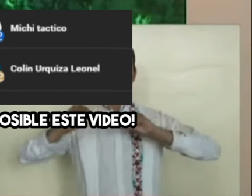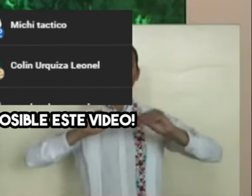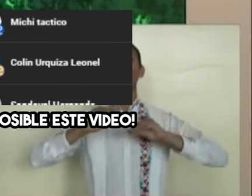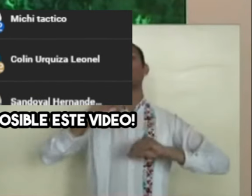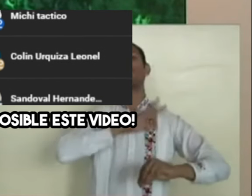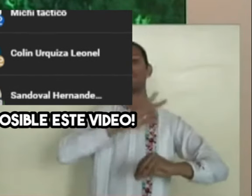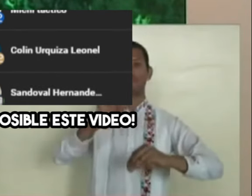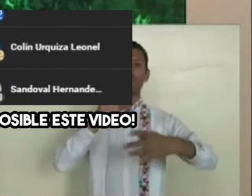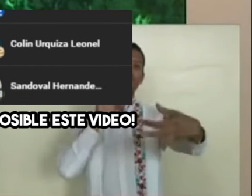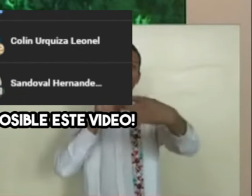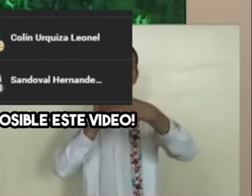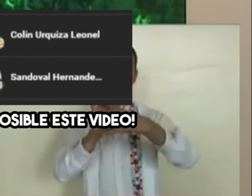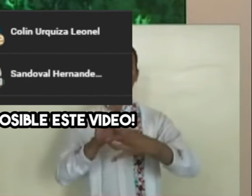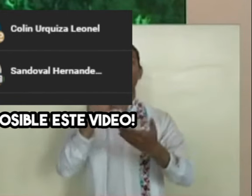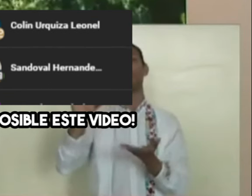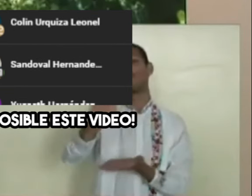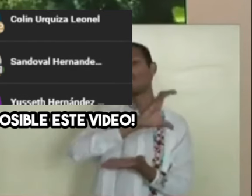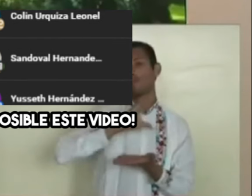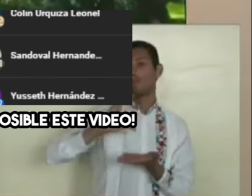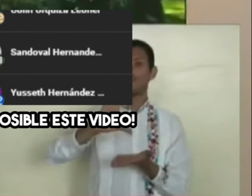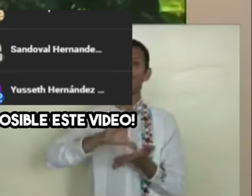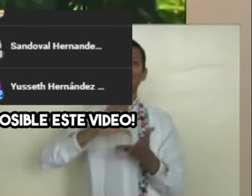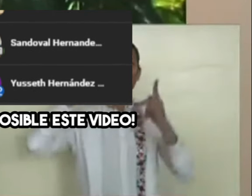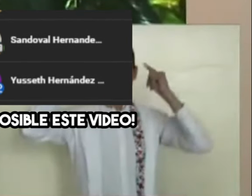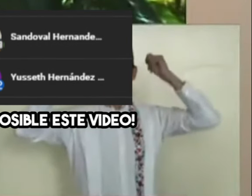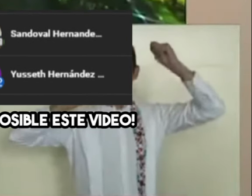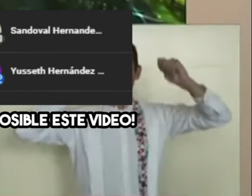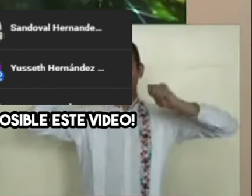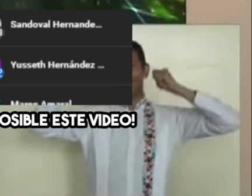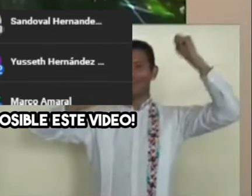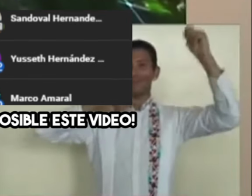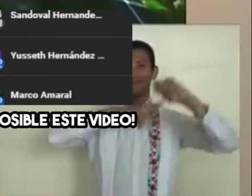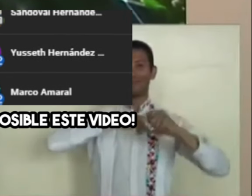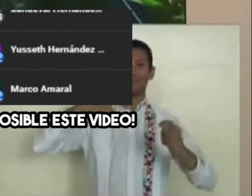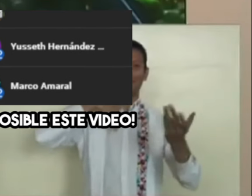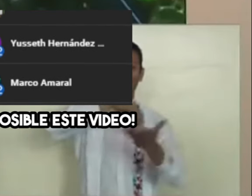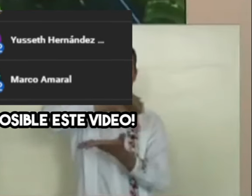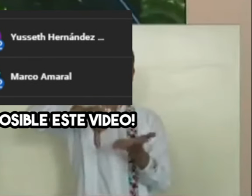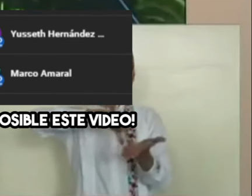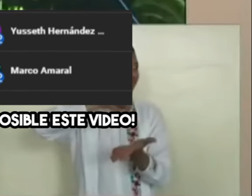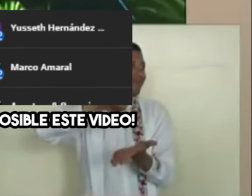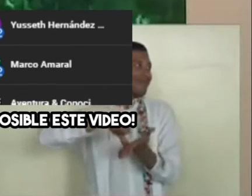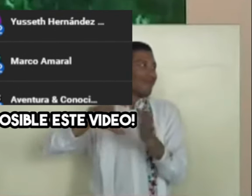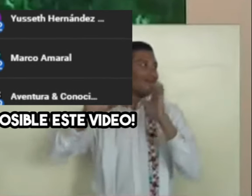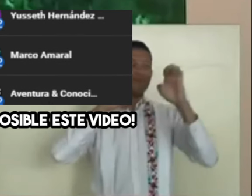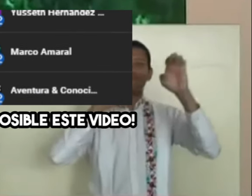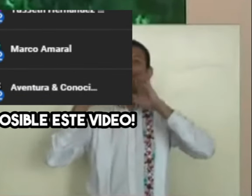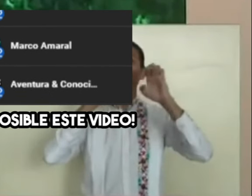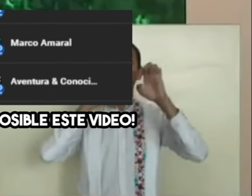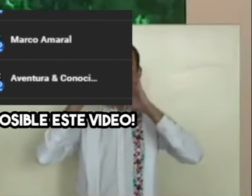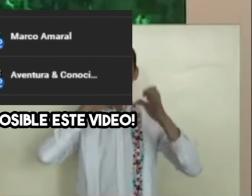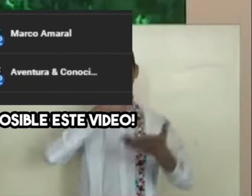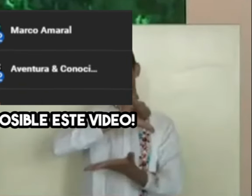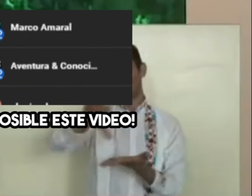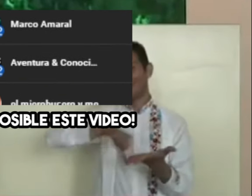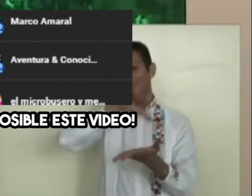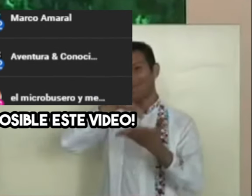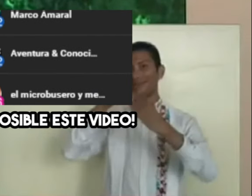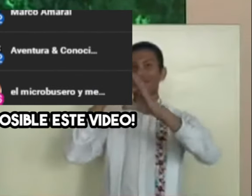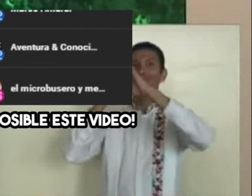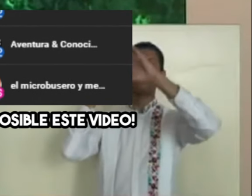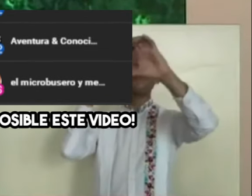metro fluvial, autobuses tipo DRT y mucho más. Acompáñame que a lo largo de este video repasaremos cuál es el ambicioso plan